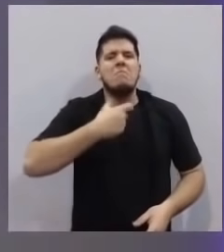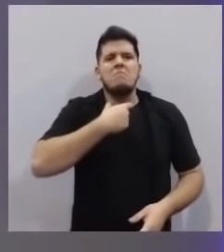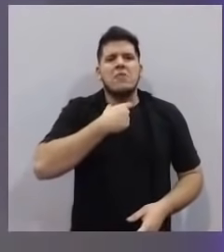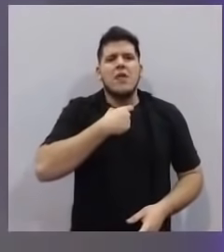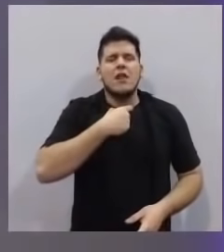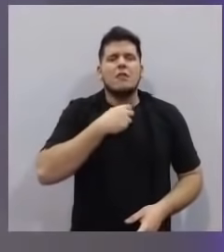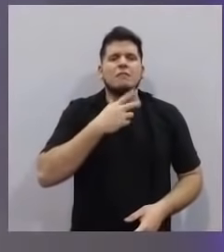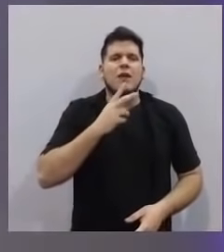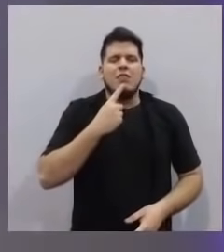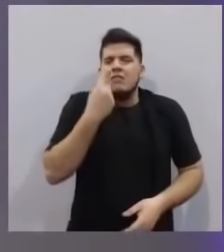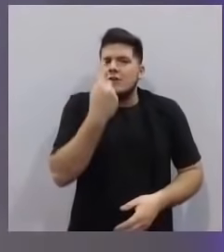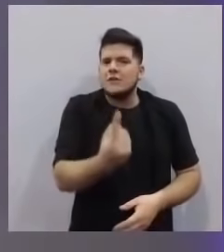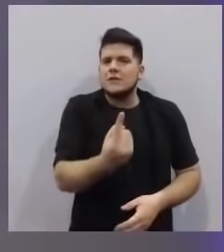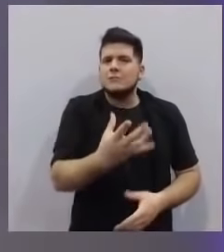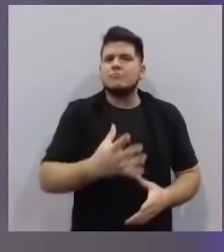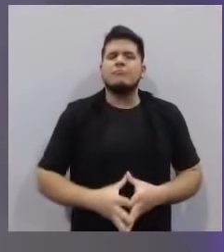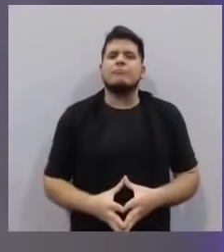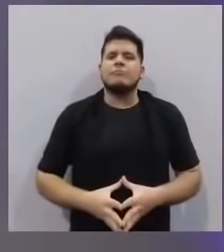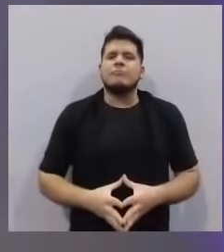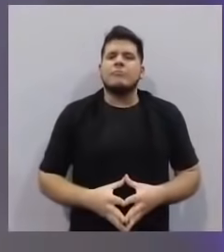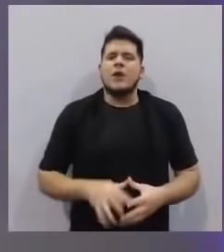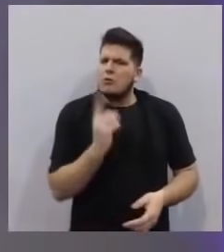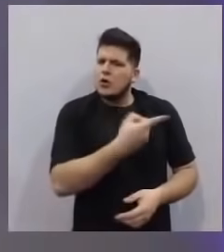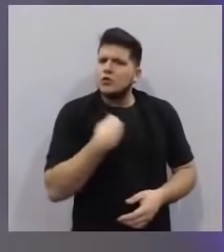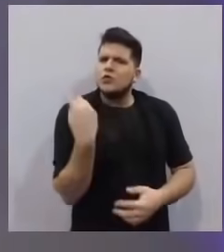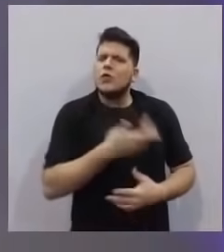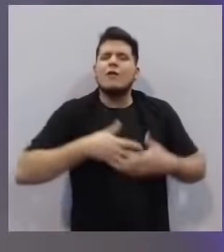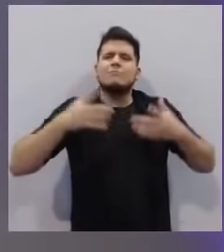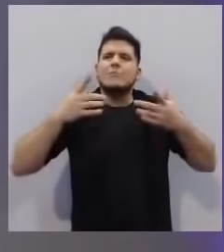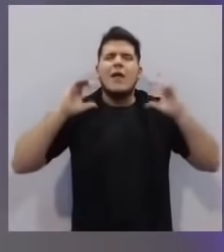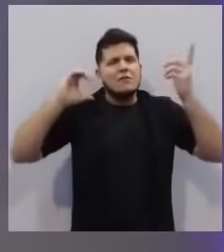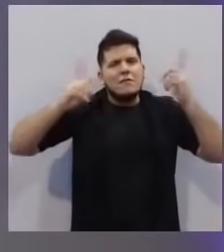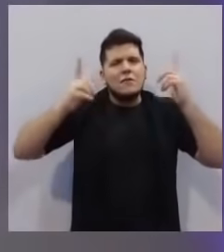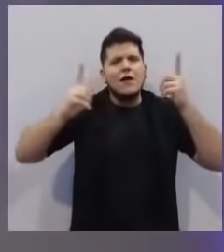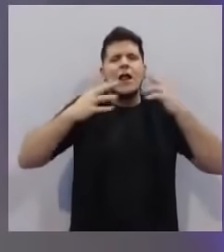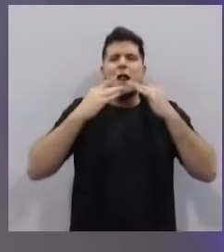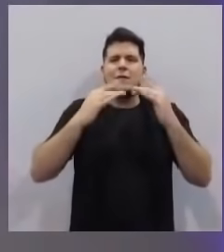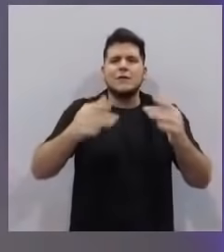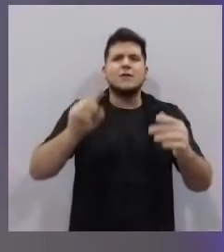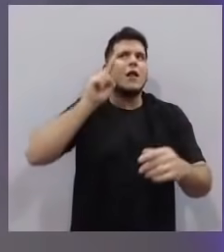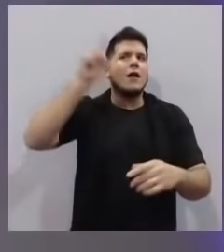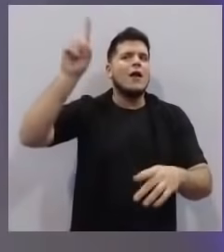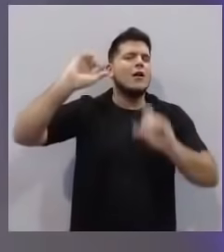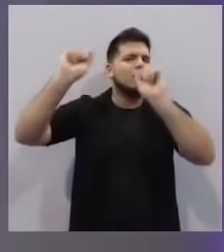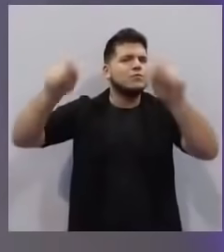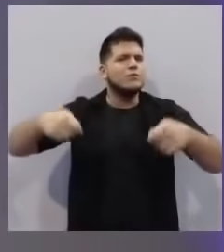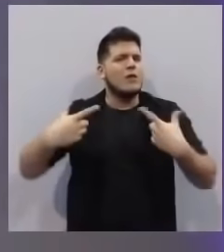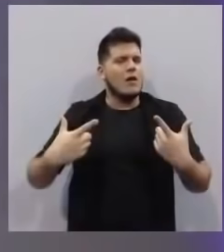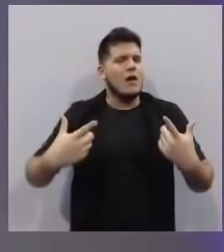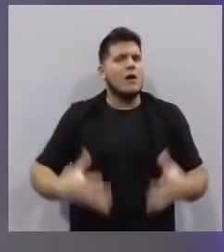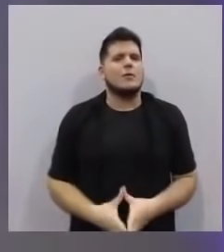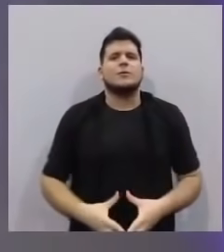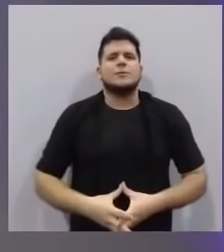disfrutar de mis bendiciones no es el problema es tu problema levante suman al sí lo diga en el nombre de jesús que se me